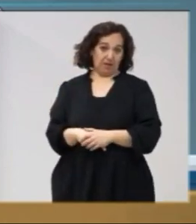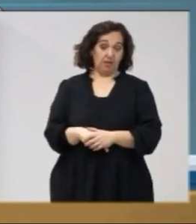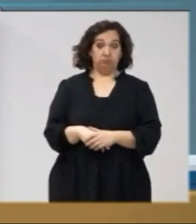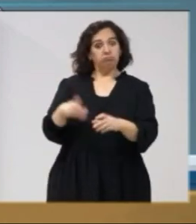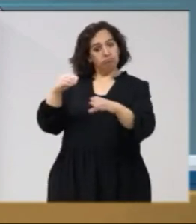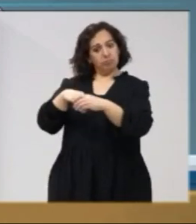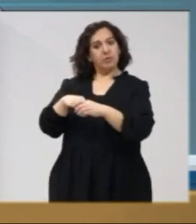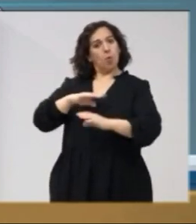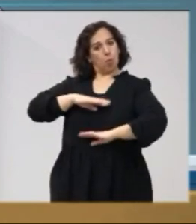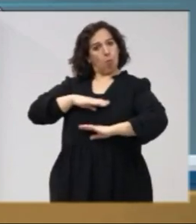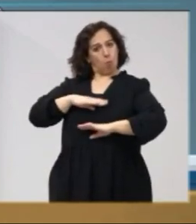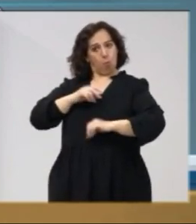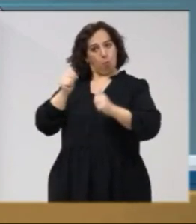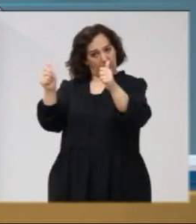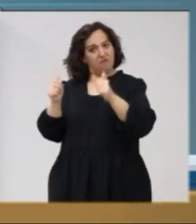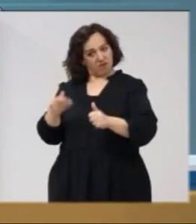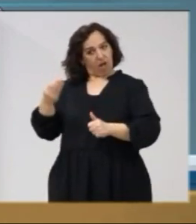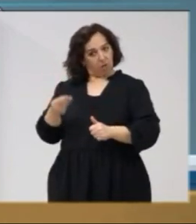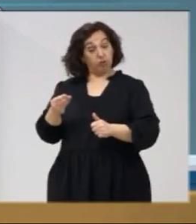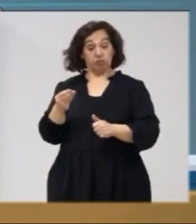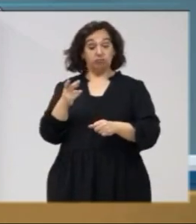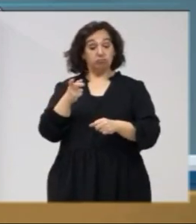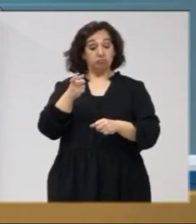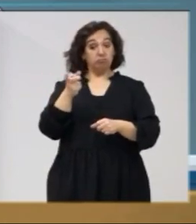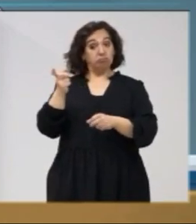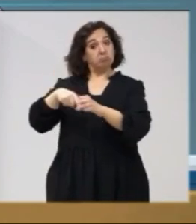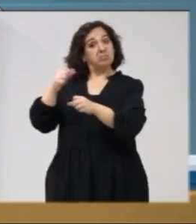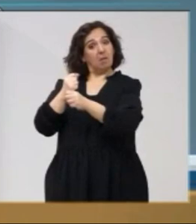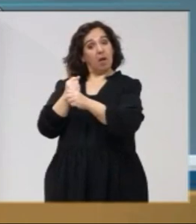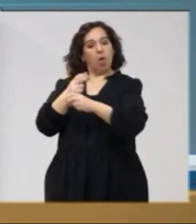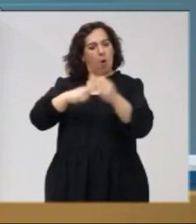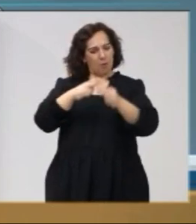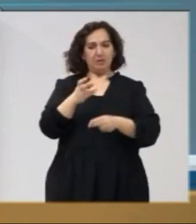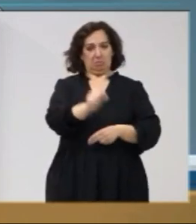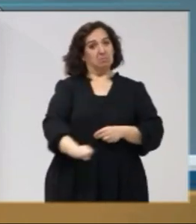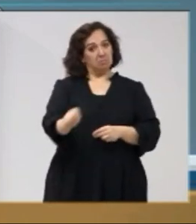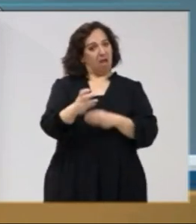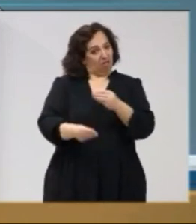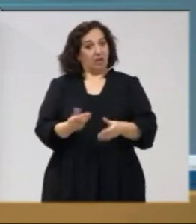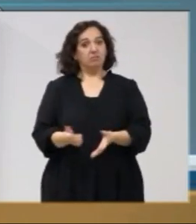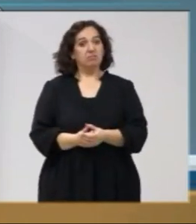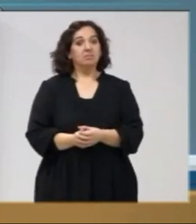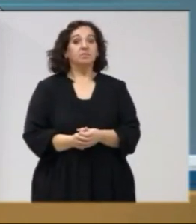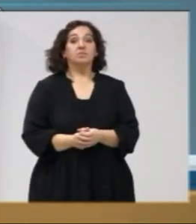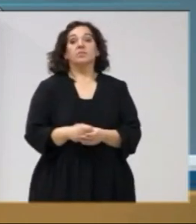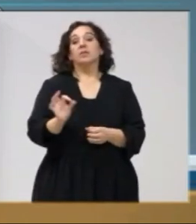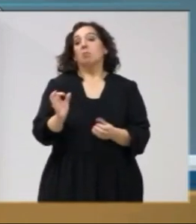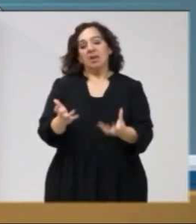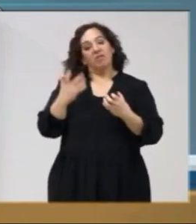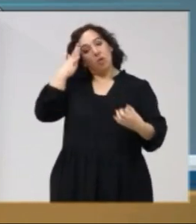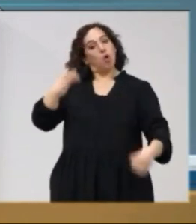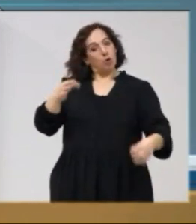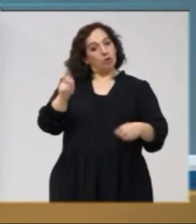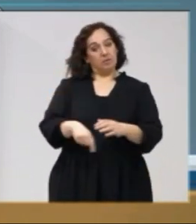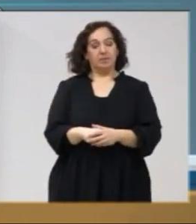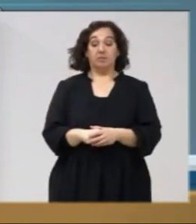personas muy cualificadas y que hacen las obras de manera extraordinaria, obteniendo un beneficio lógico, a